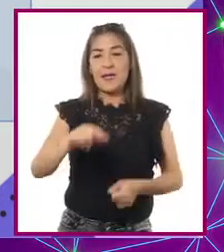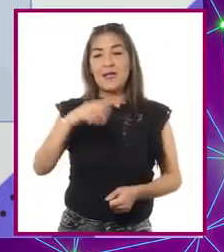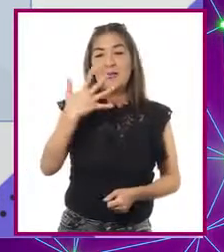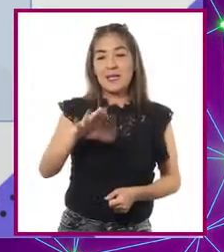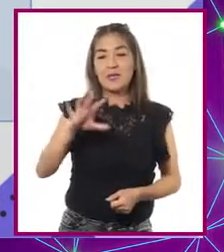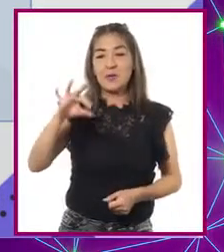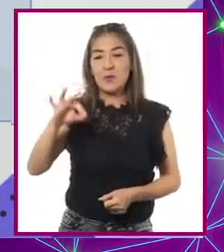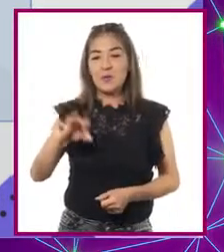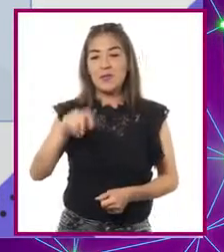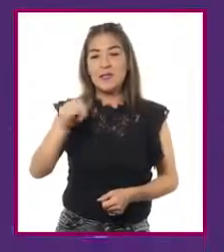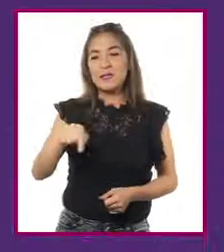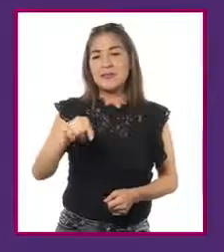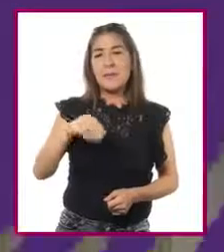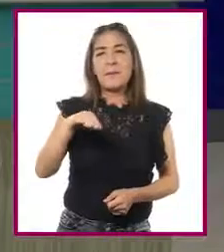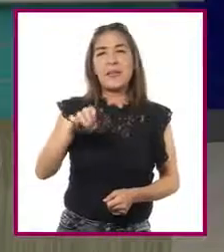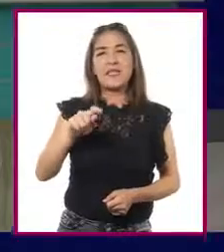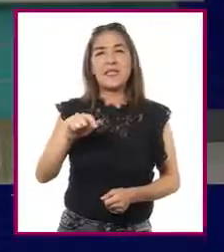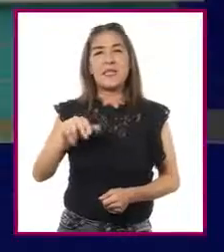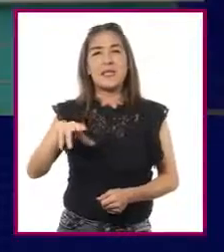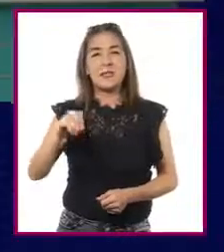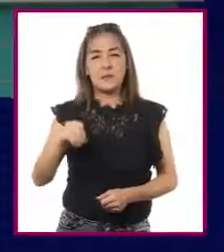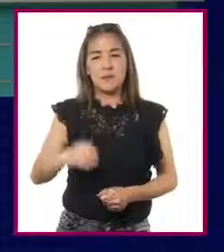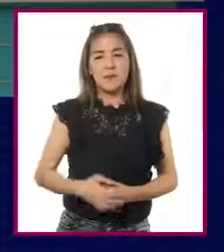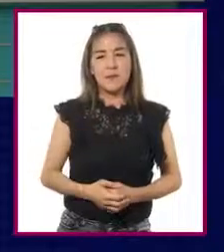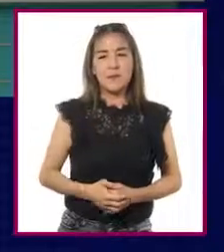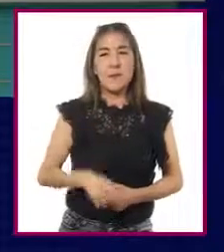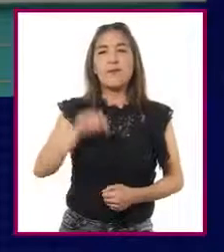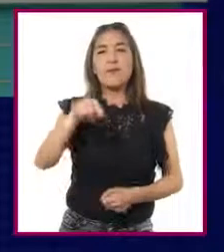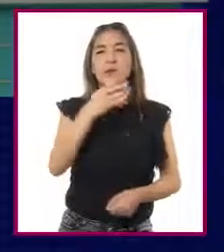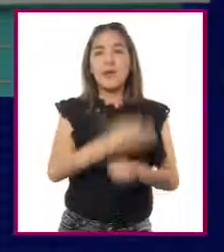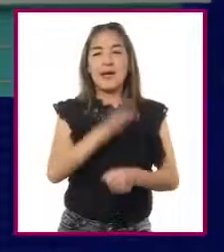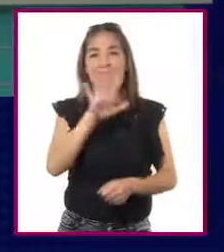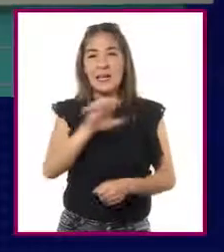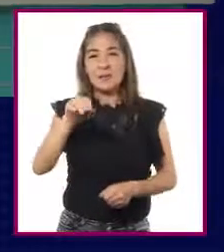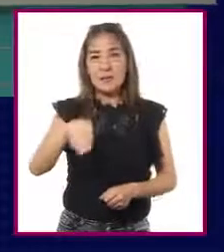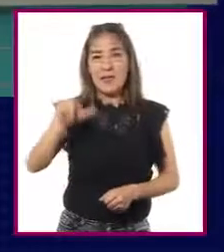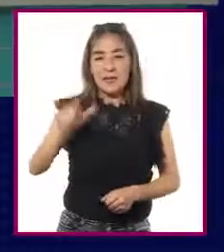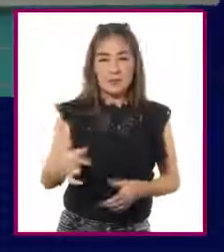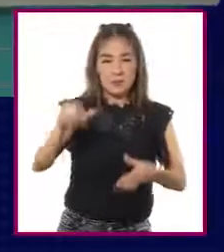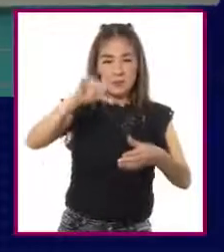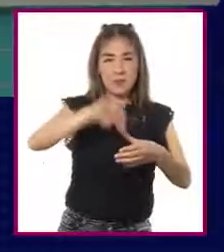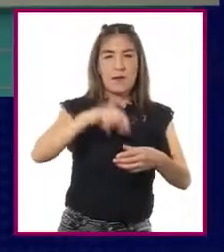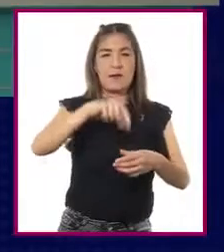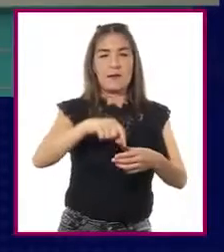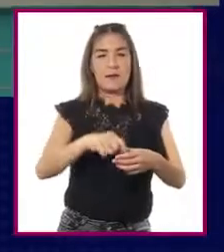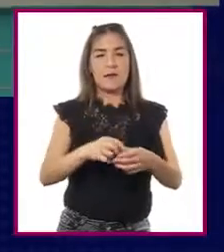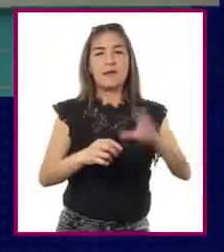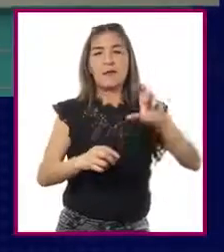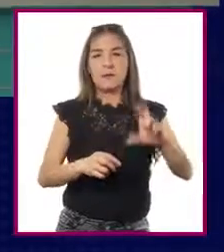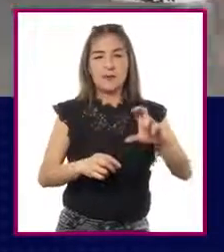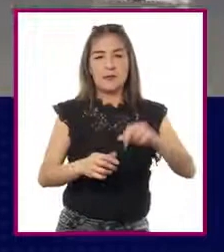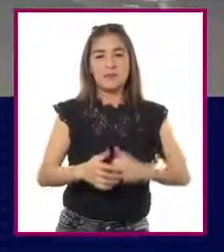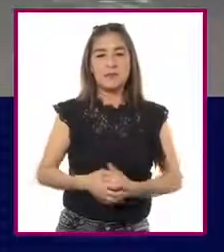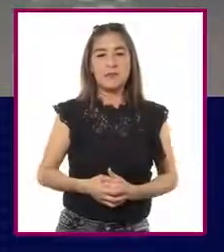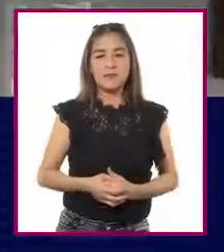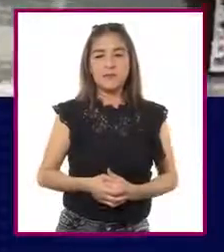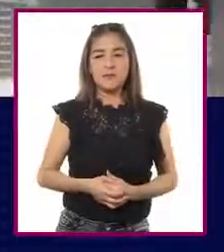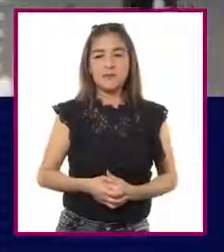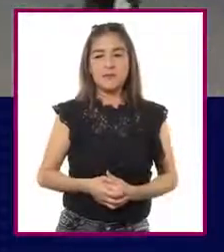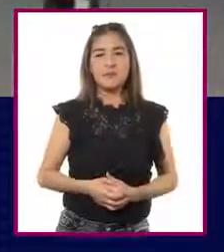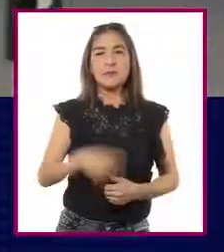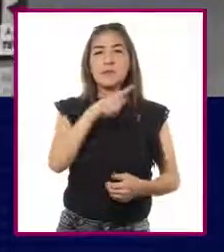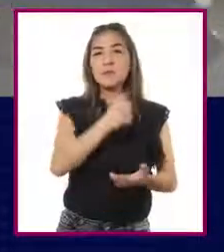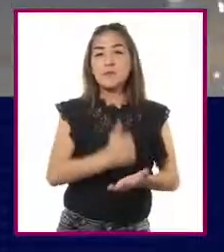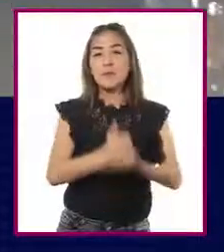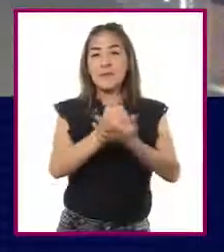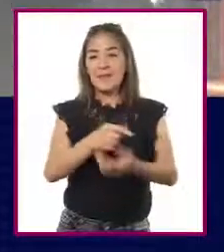2%. Se agregan 500 mililitros de agua destilada en un vaso de precipitado. Con ayuda